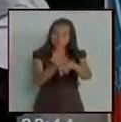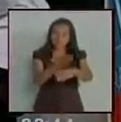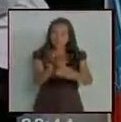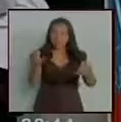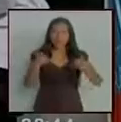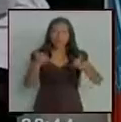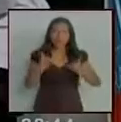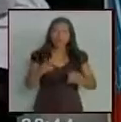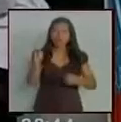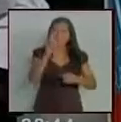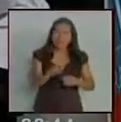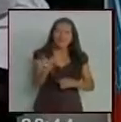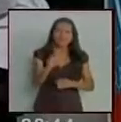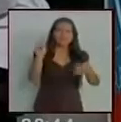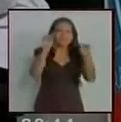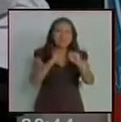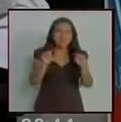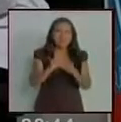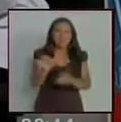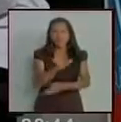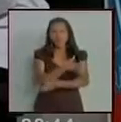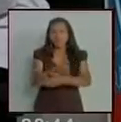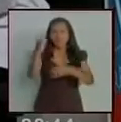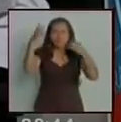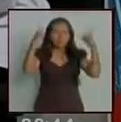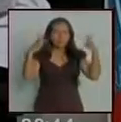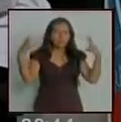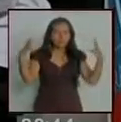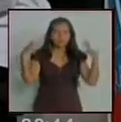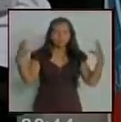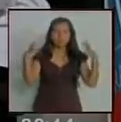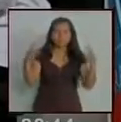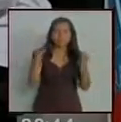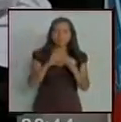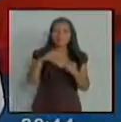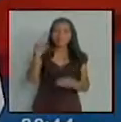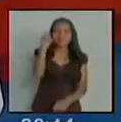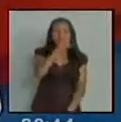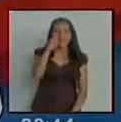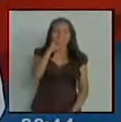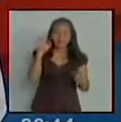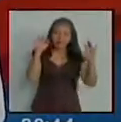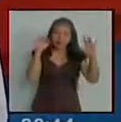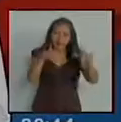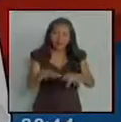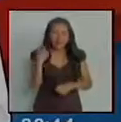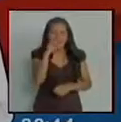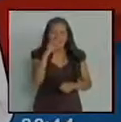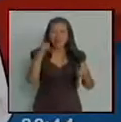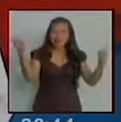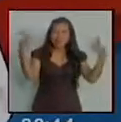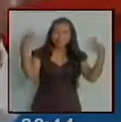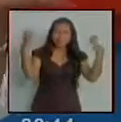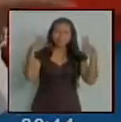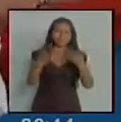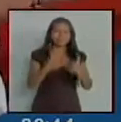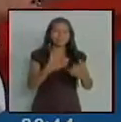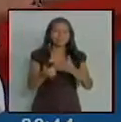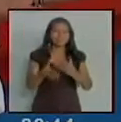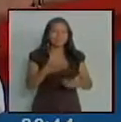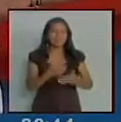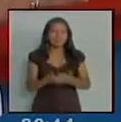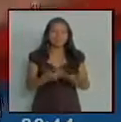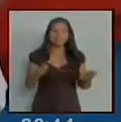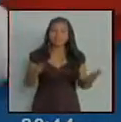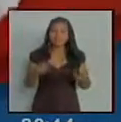sábado, discoteca, full, los parlantes ahí, el concierto, que está Ricky Martin en el estudio, ¡pum! Al parlante, ¿no es cierto? Por eso, pero